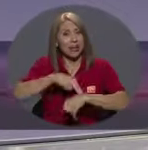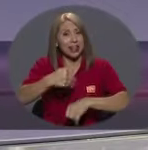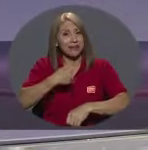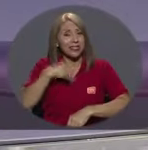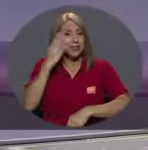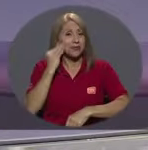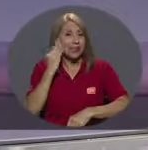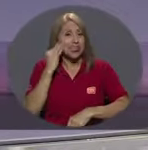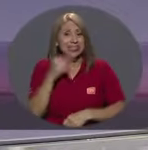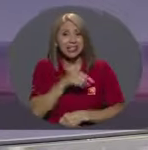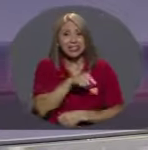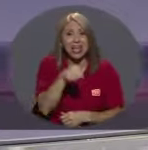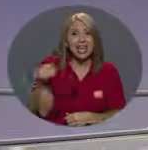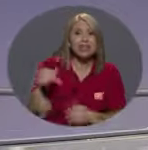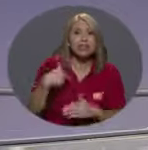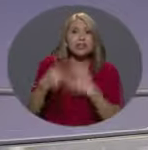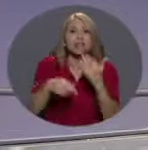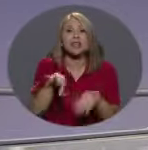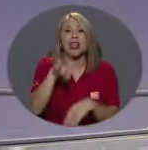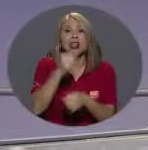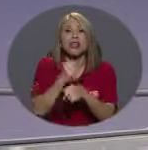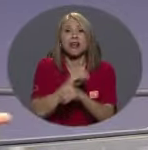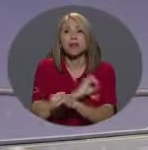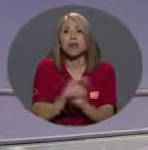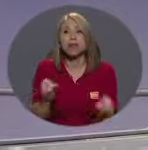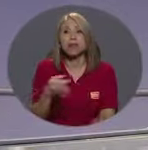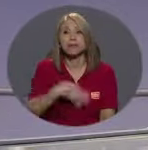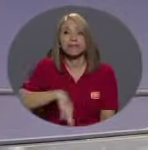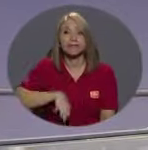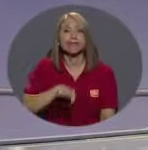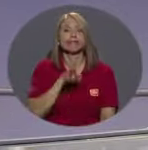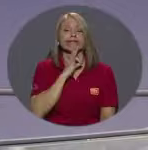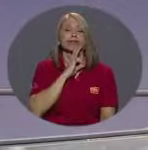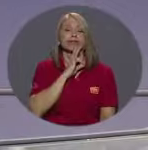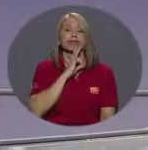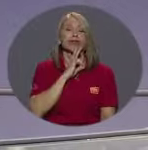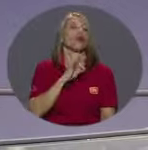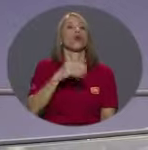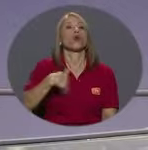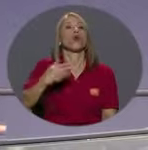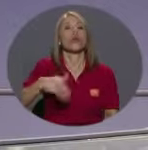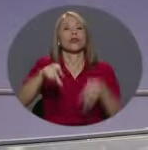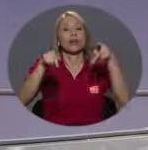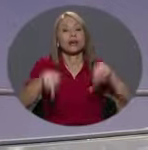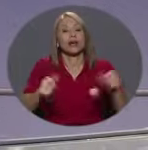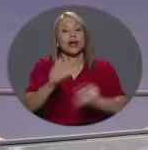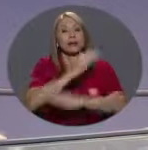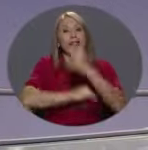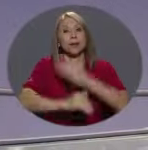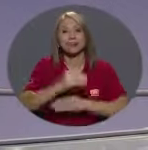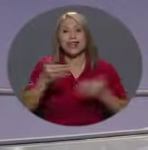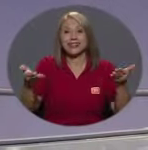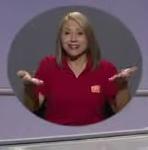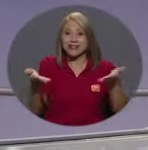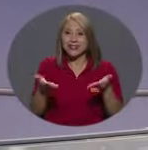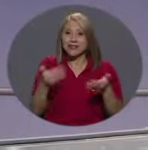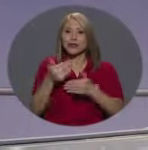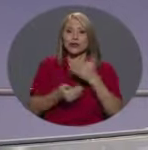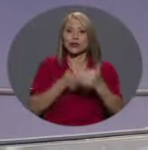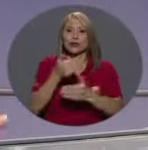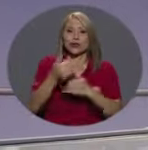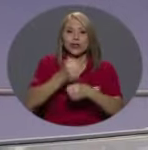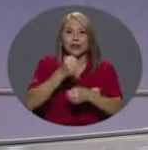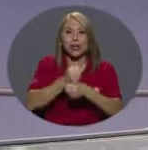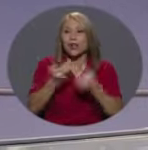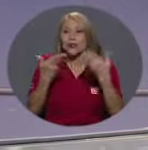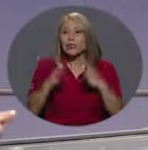una frustración muy grande para ellos. Entonces, cuando recibe uno a personas con discapacidad en estos procesos de empleo, ya